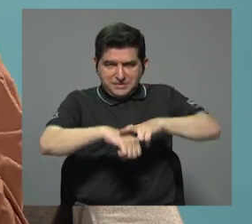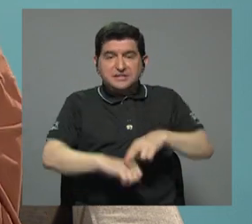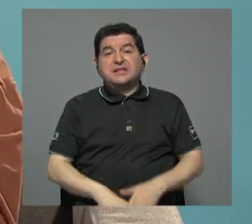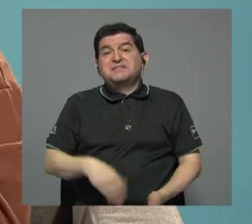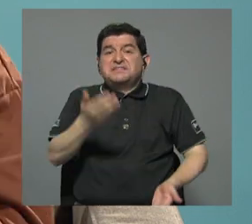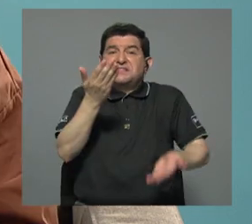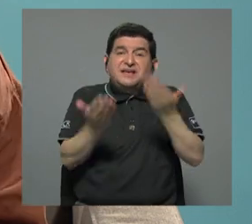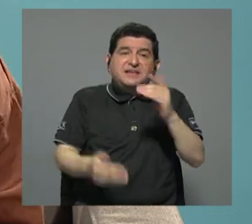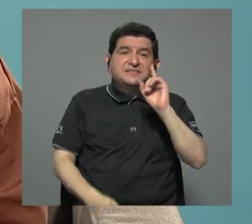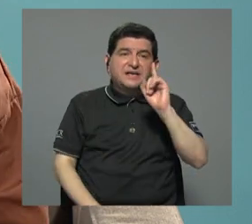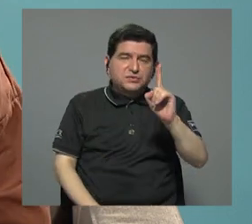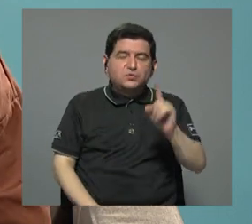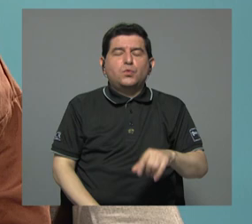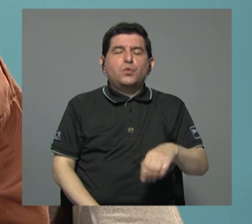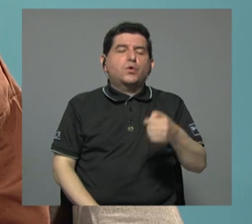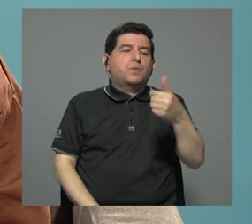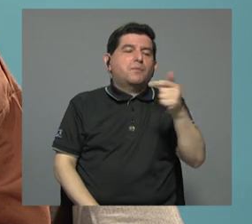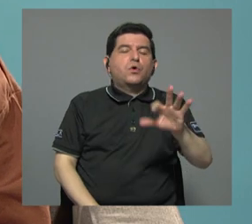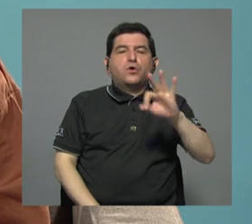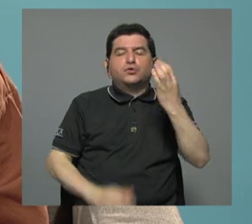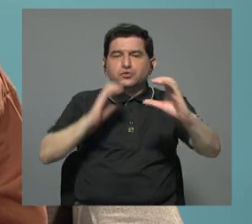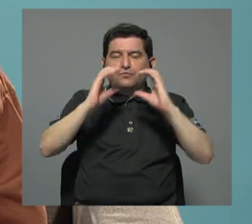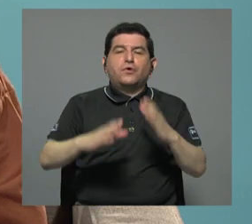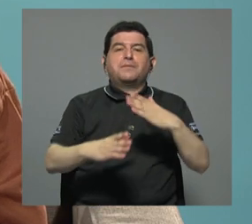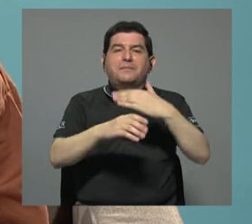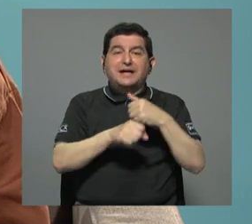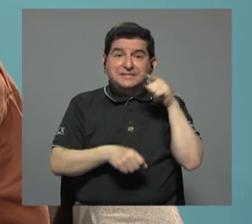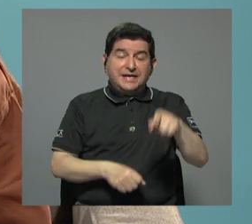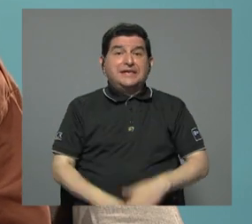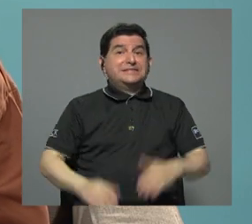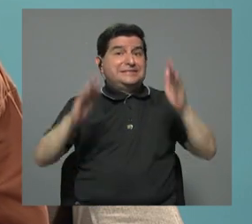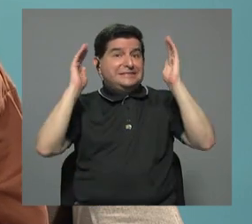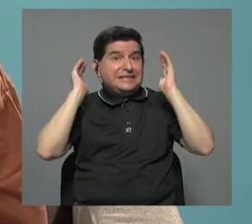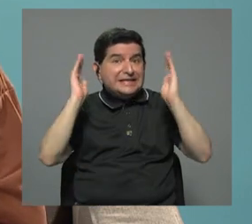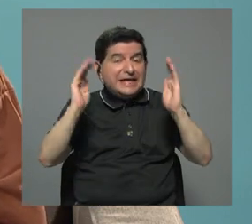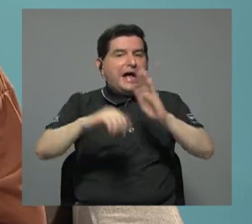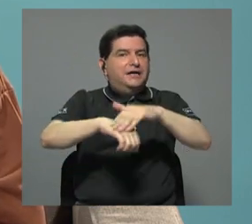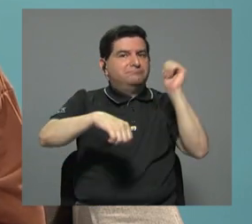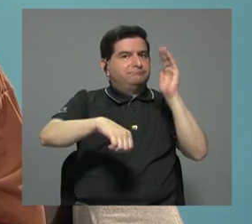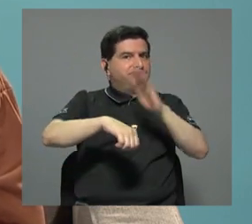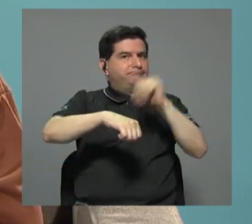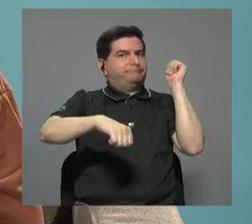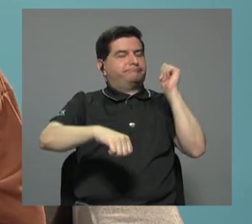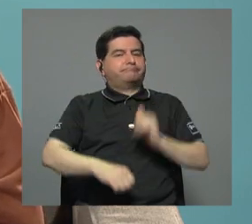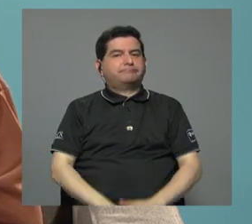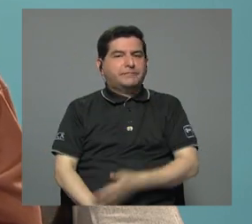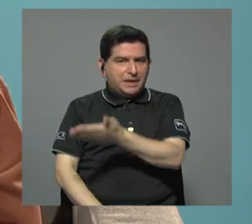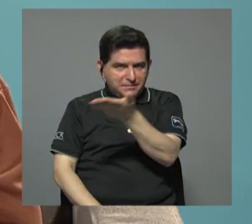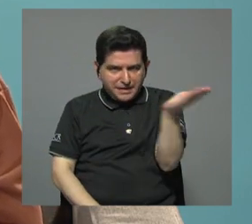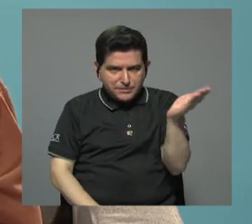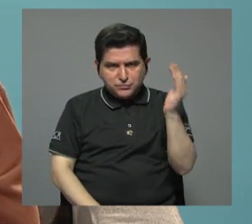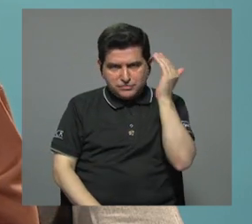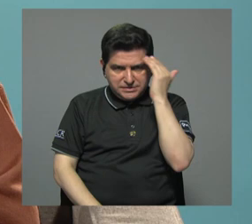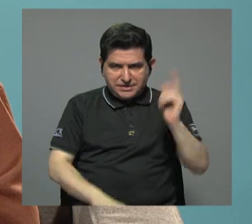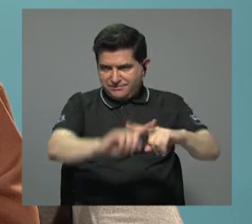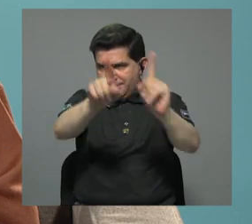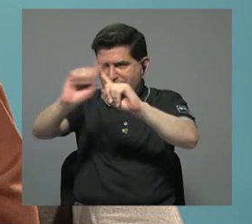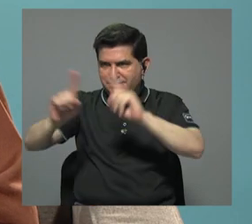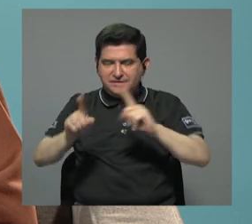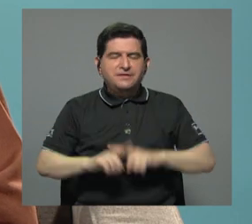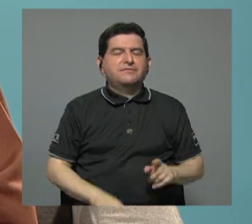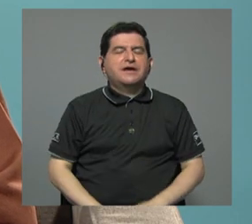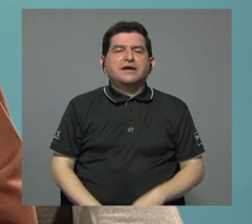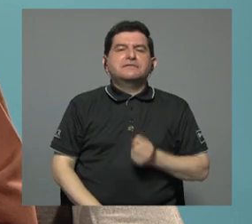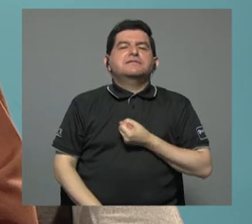quizás uno de los pocos medios de comunicación que va a hacer esta enorme convocatoria para ustedes para que conozcan las distintas voces